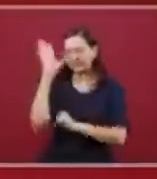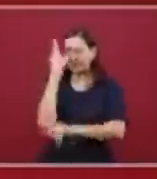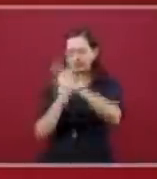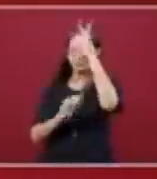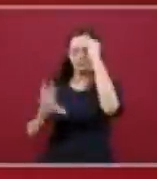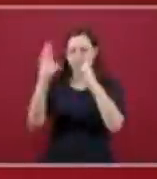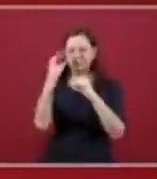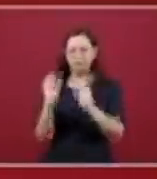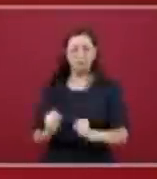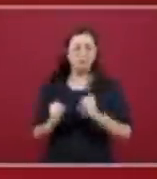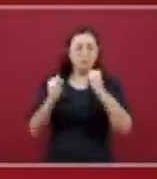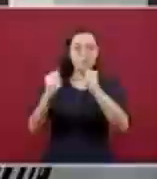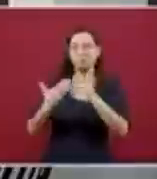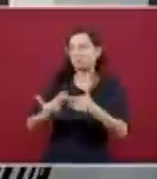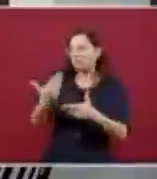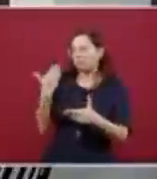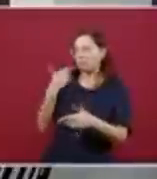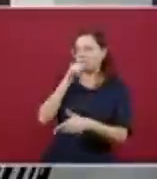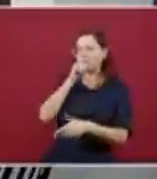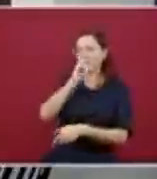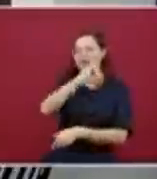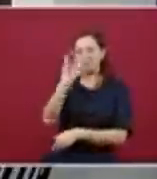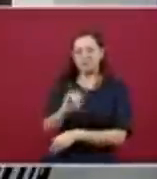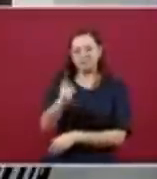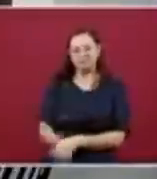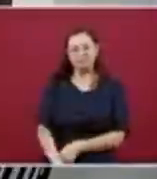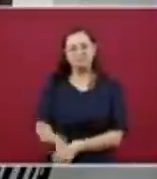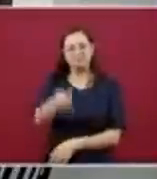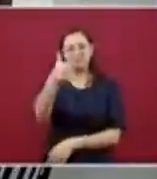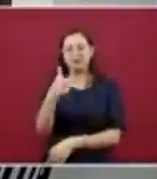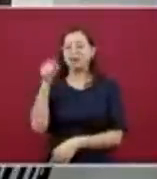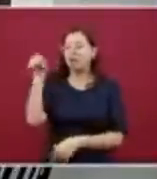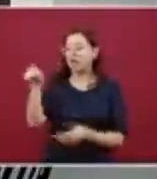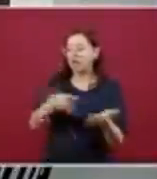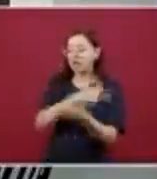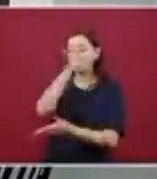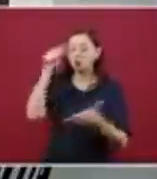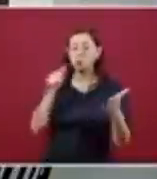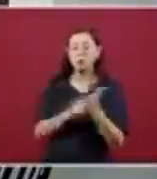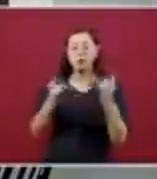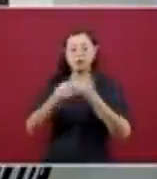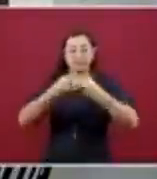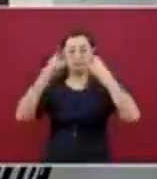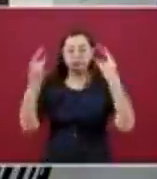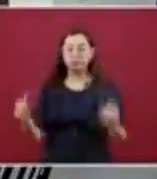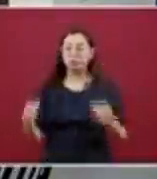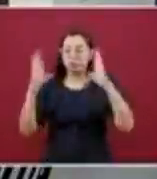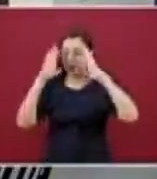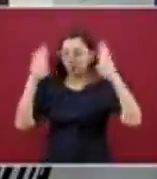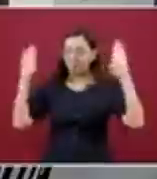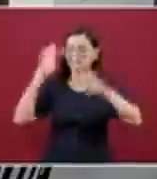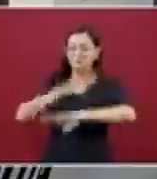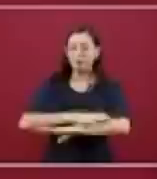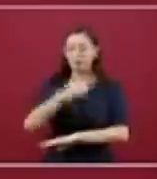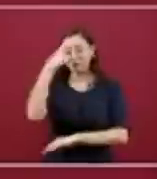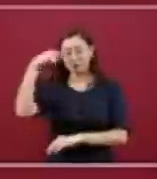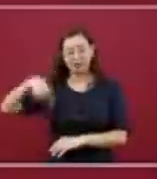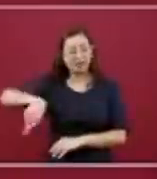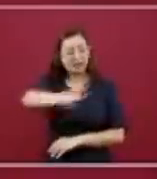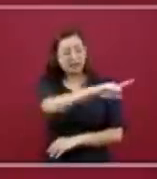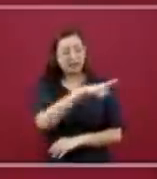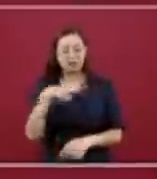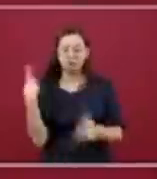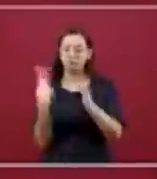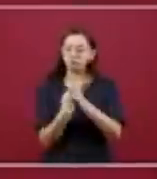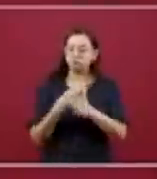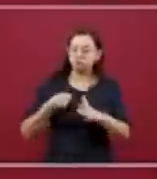lo habían hecho. Será un espacio de reconciliación histórica de las personas privadas de la libertad que